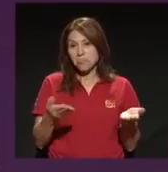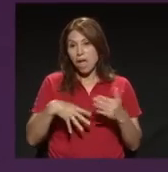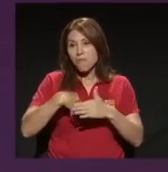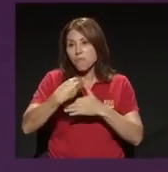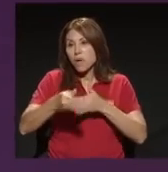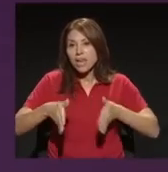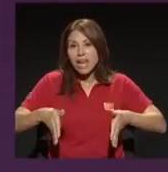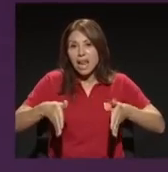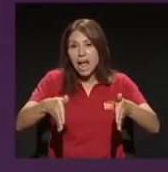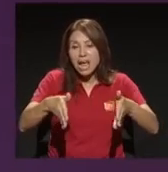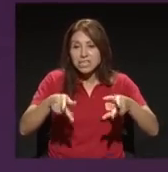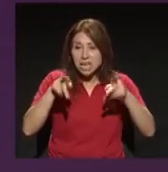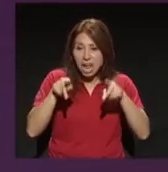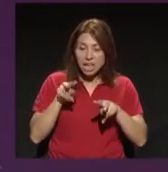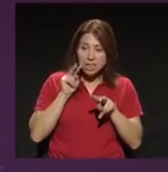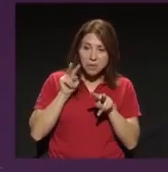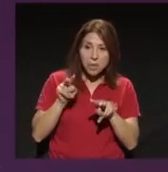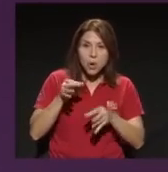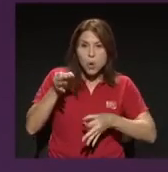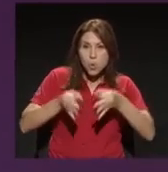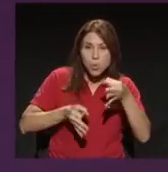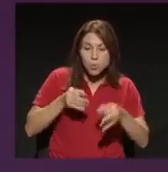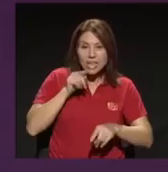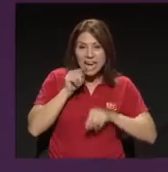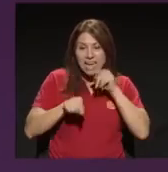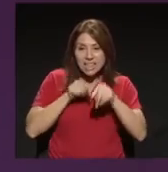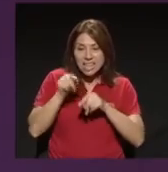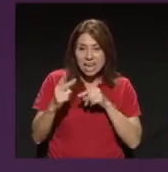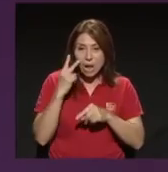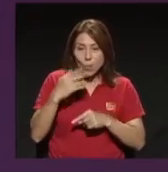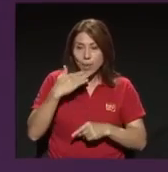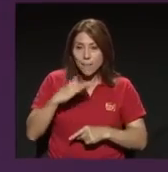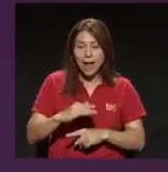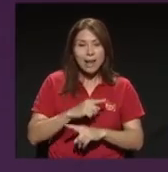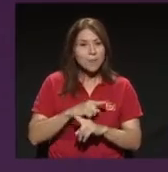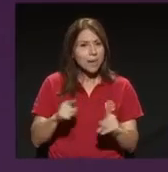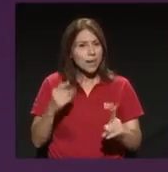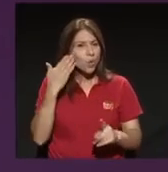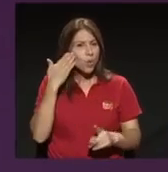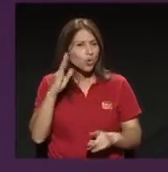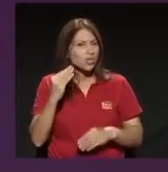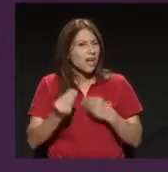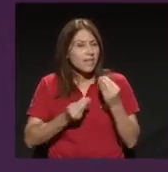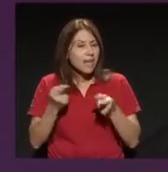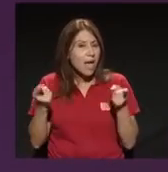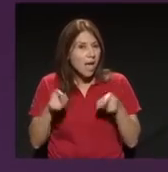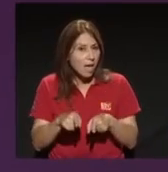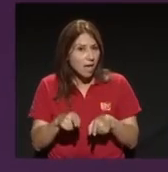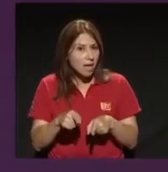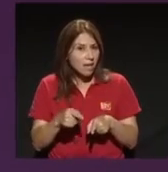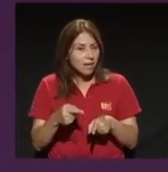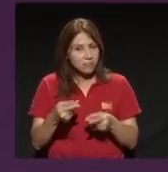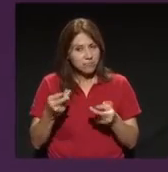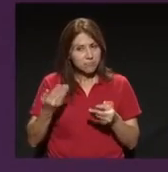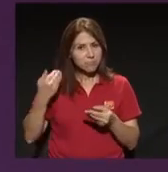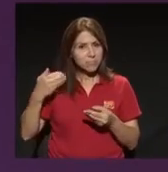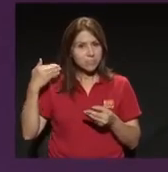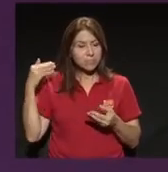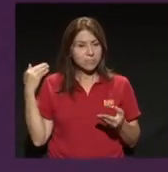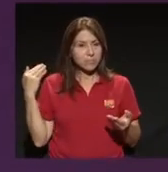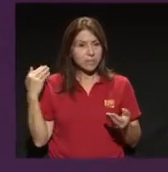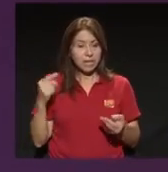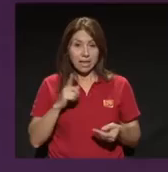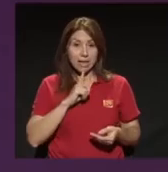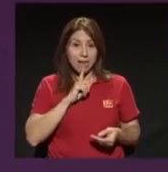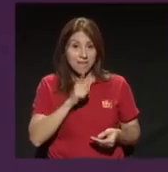juzga crítica verdad o lo ve mal pero no sabe que hay detrás una historia que hay detrás o sea en la verdad y